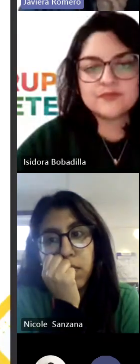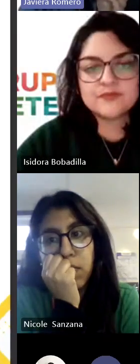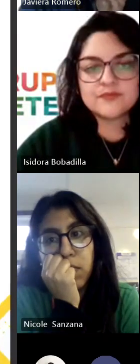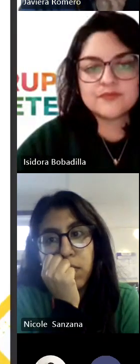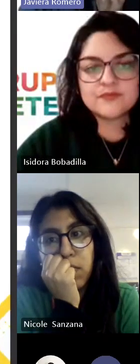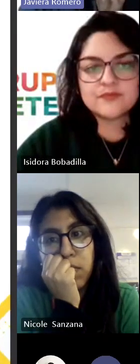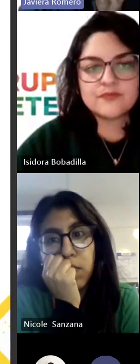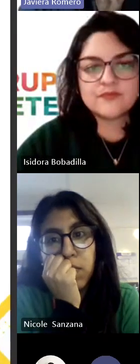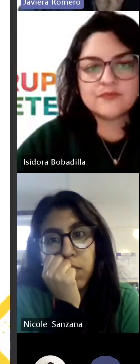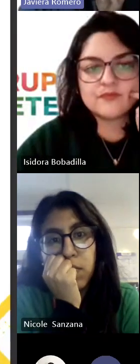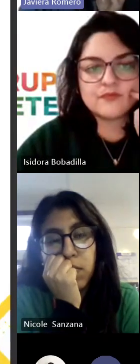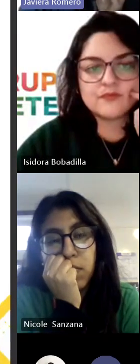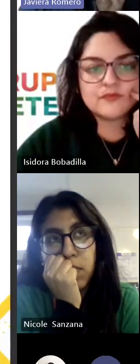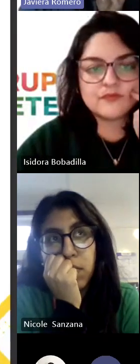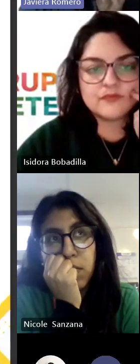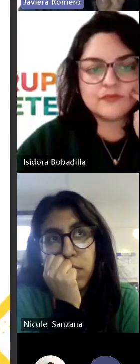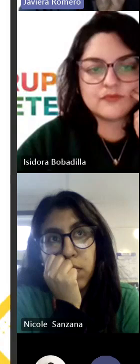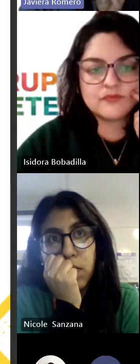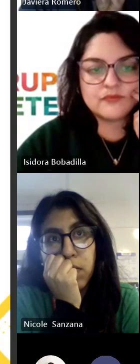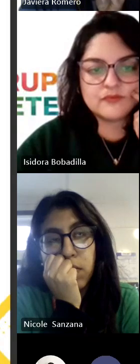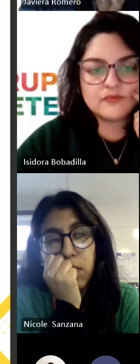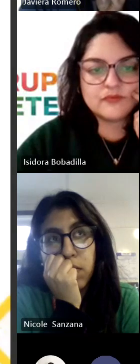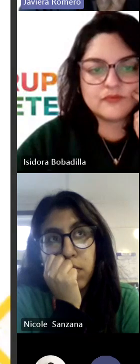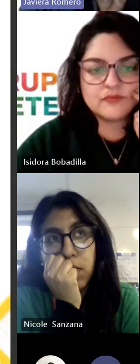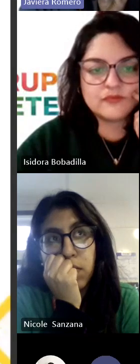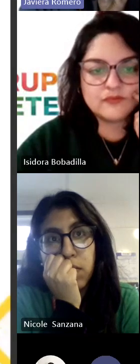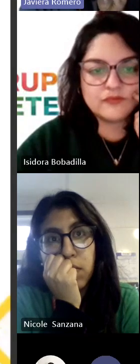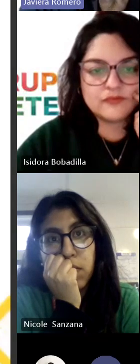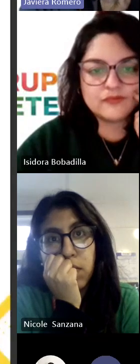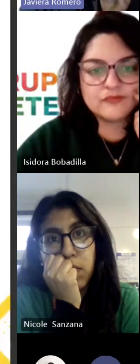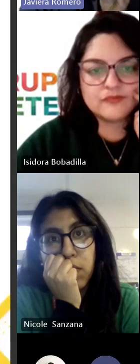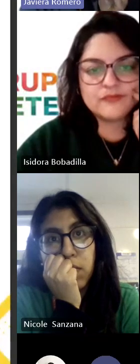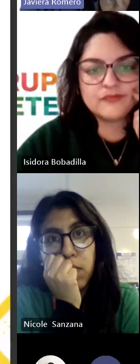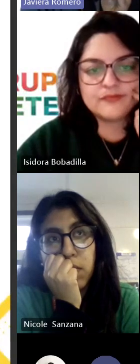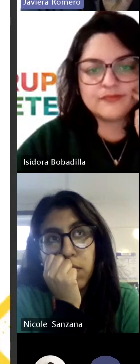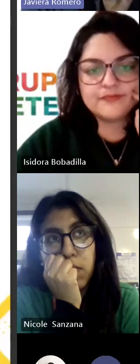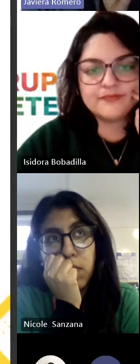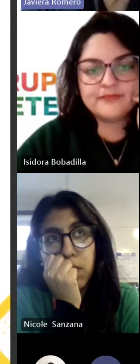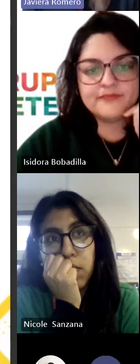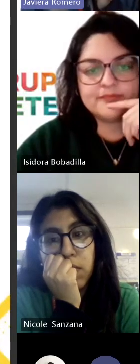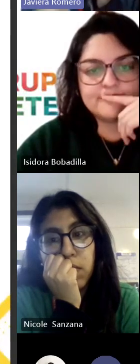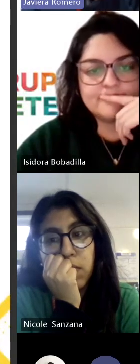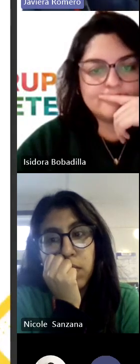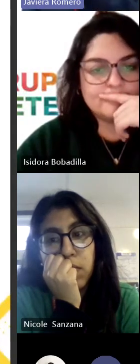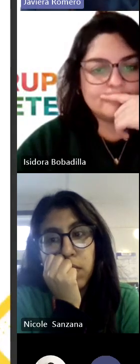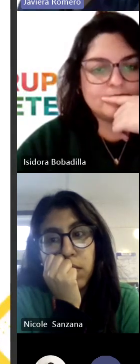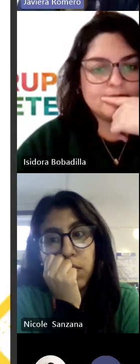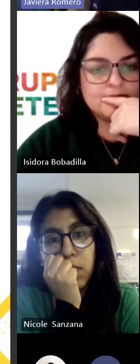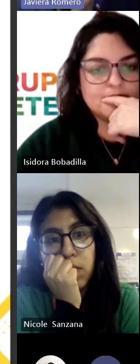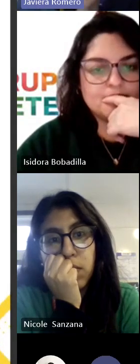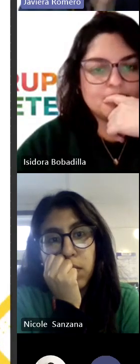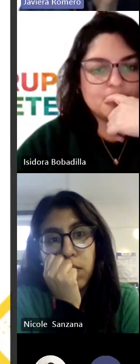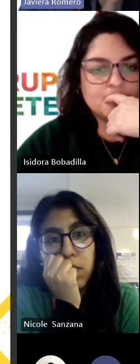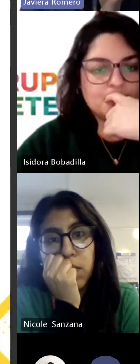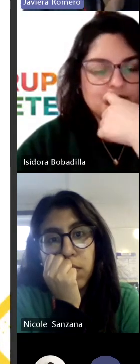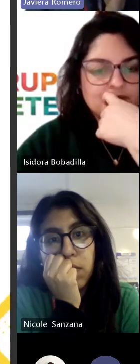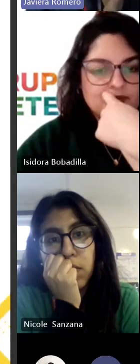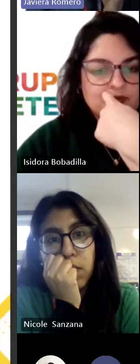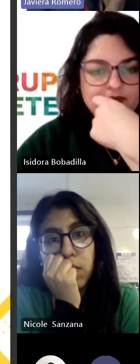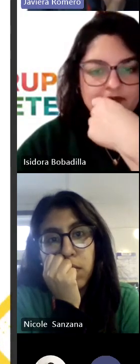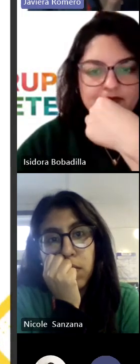¿ya? Bien, visto los factores de riesgo, vamos a ir a los factores protectores ahora, ¿les